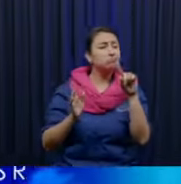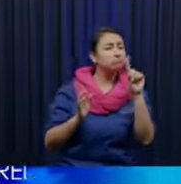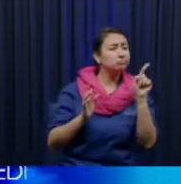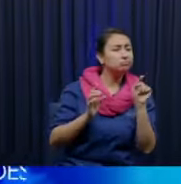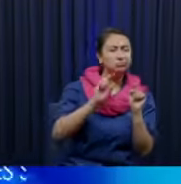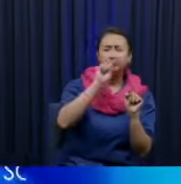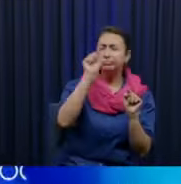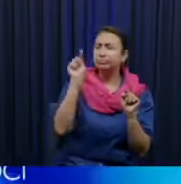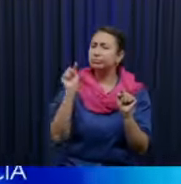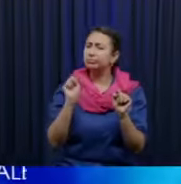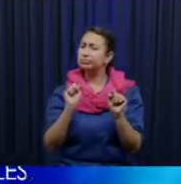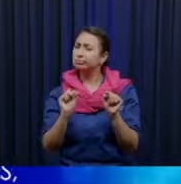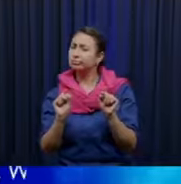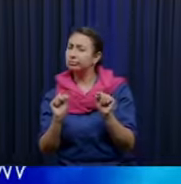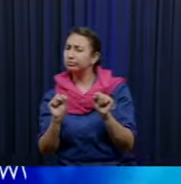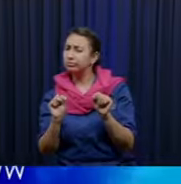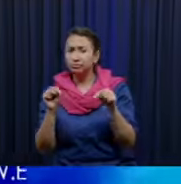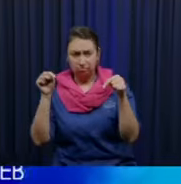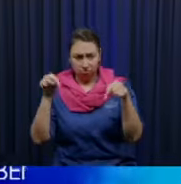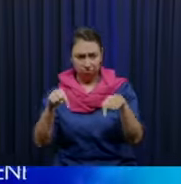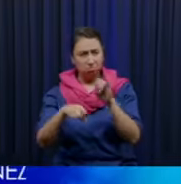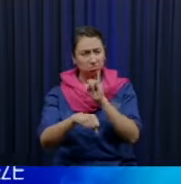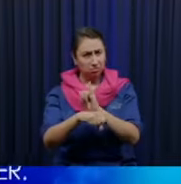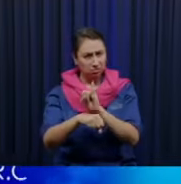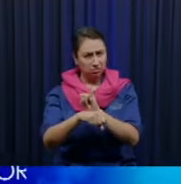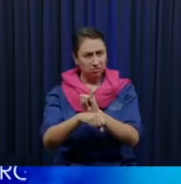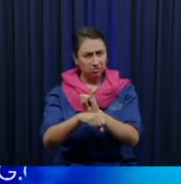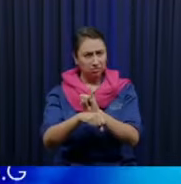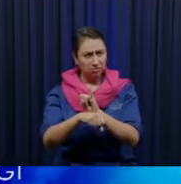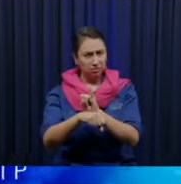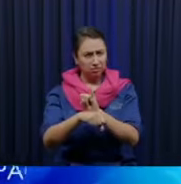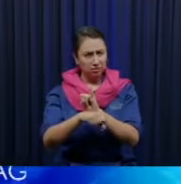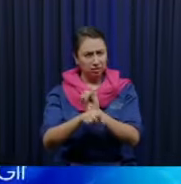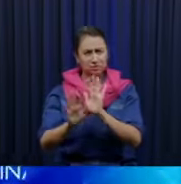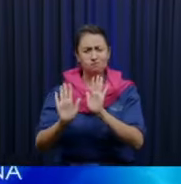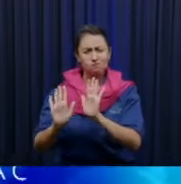Te estamos esperando. No te resistas.